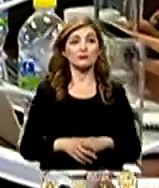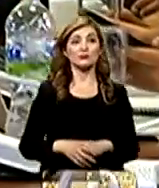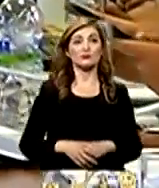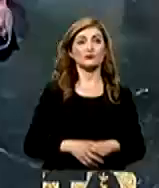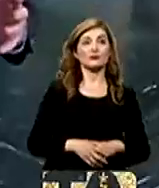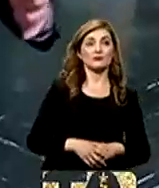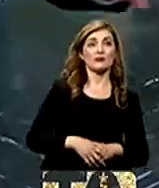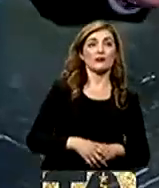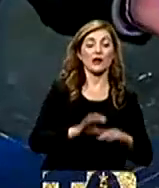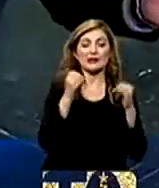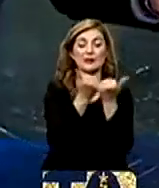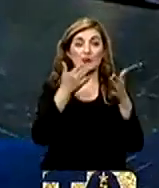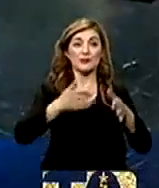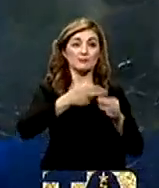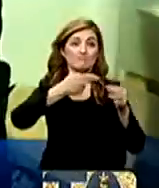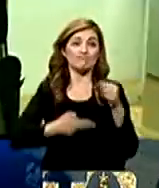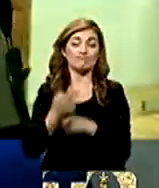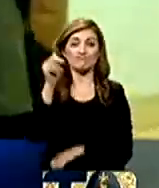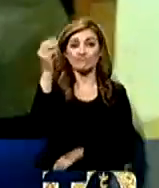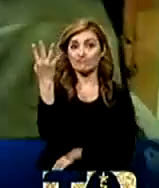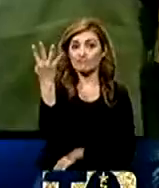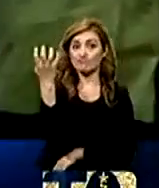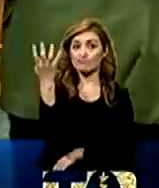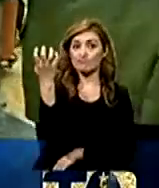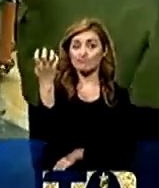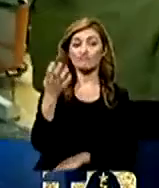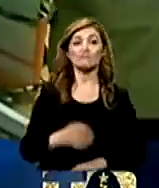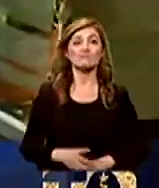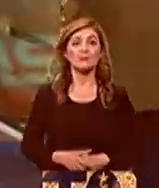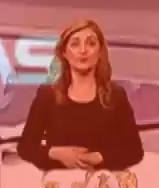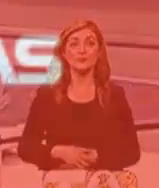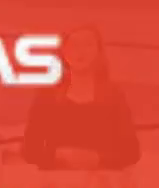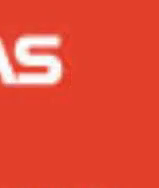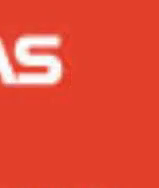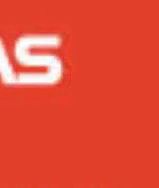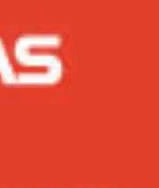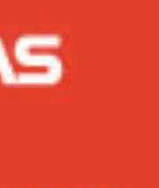dejarán sus cargos para correr en las seccionales. En Quito, Andrea Samaniego, 24 horas.